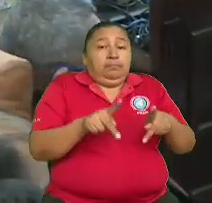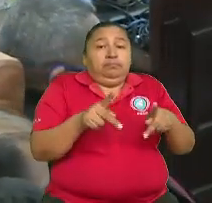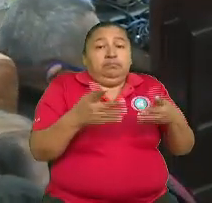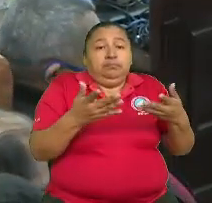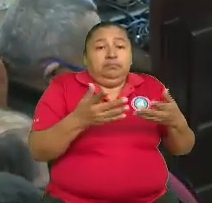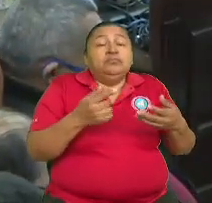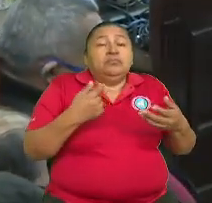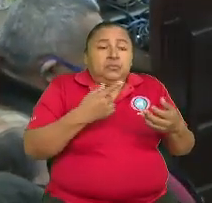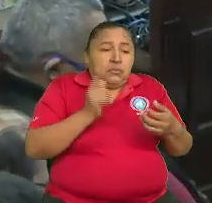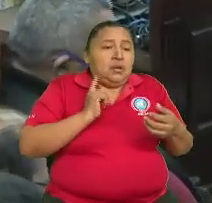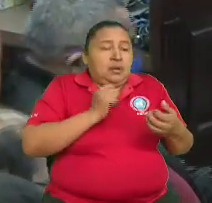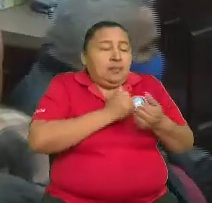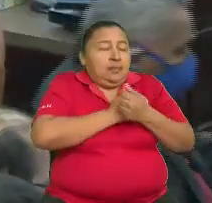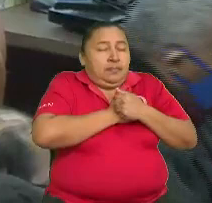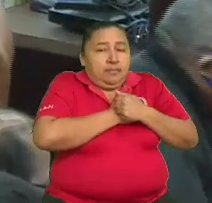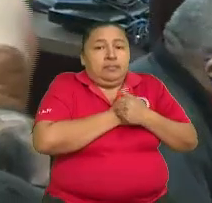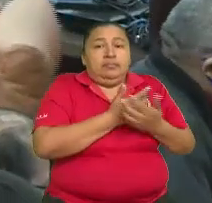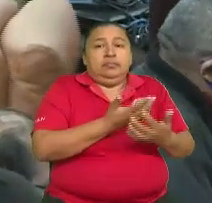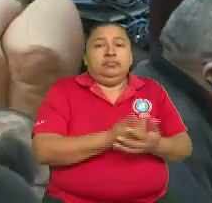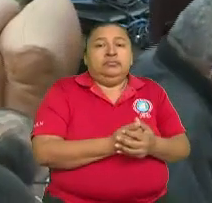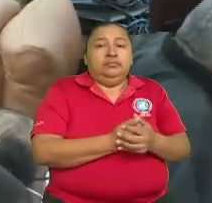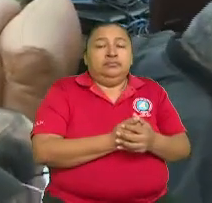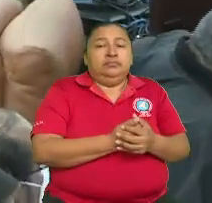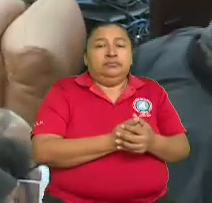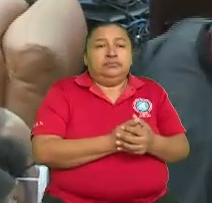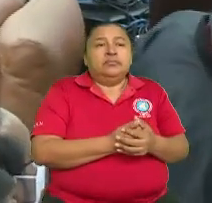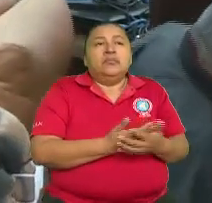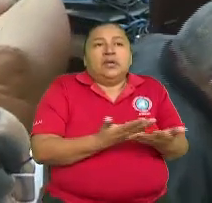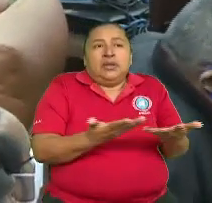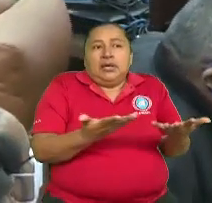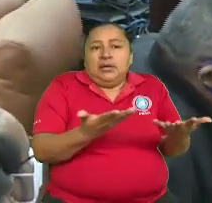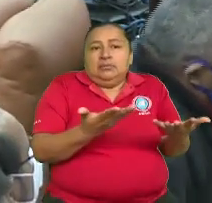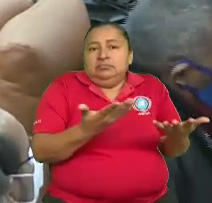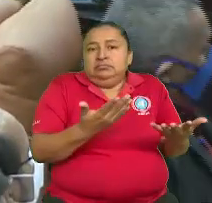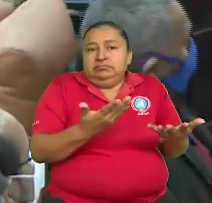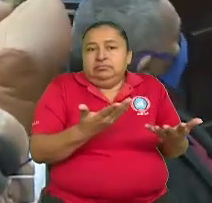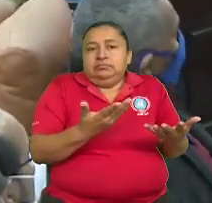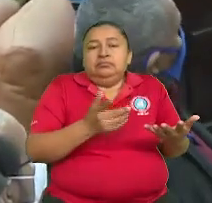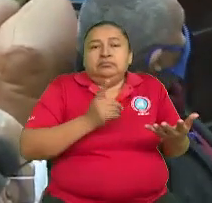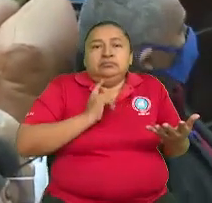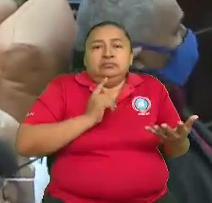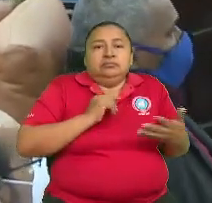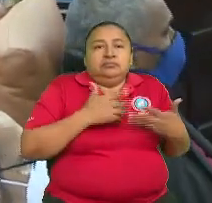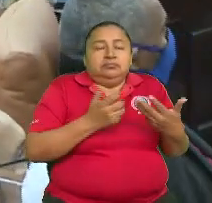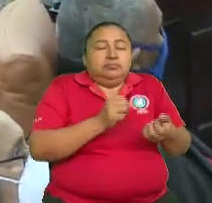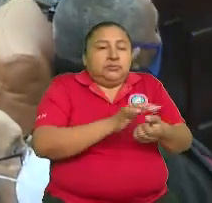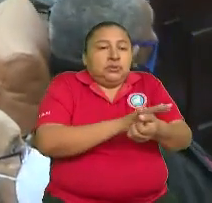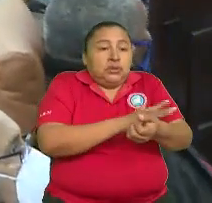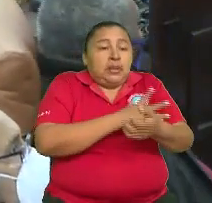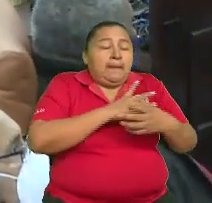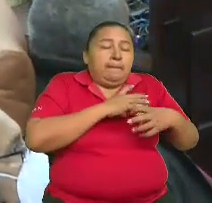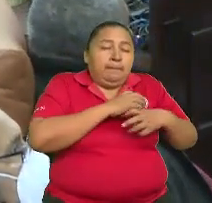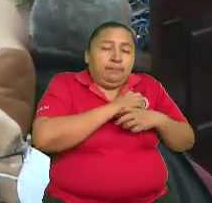que los han querido y que han tenido una sensible